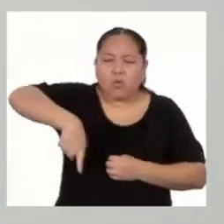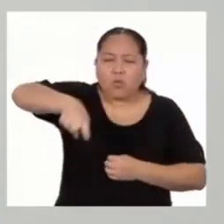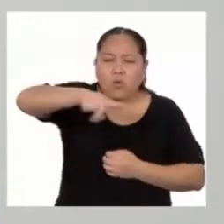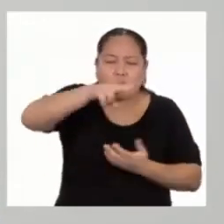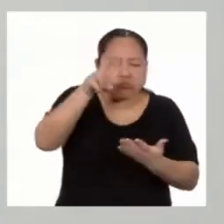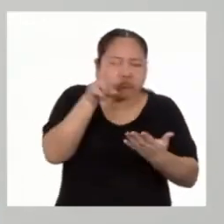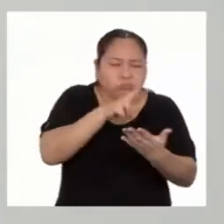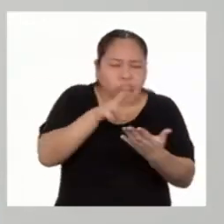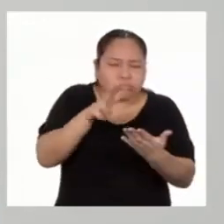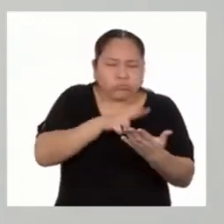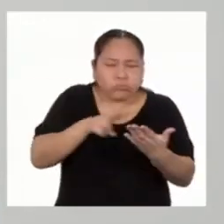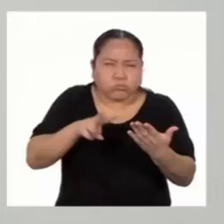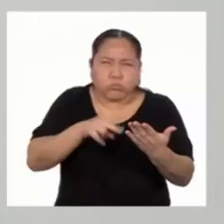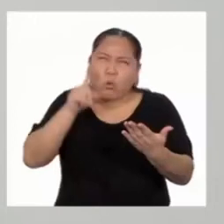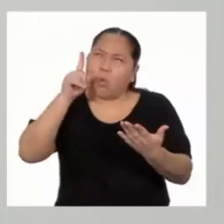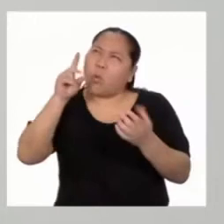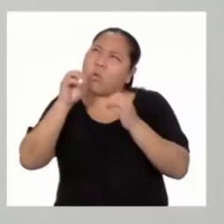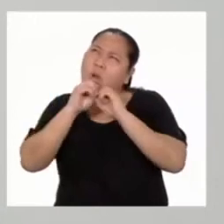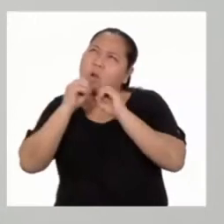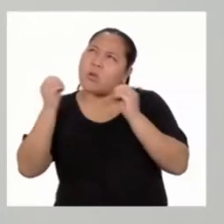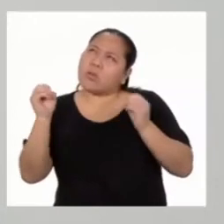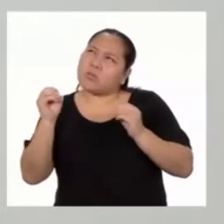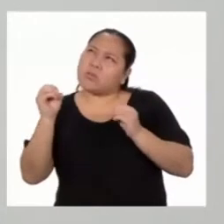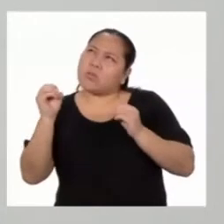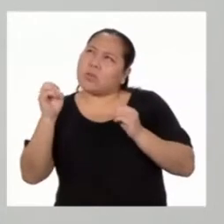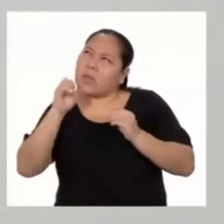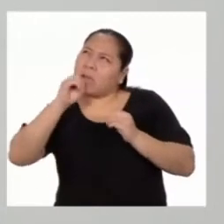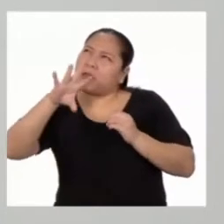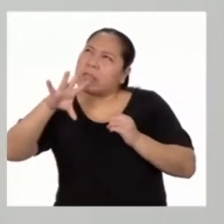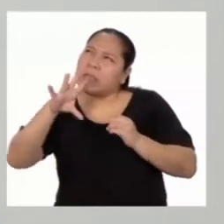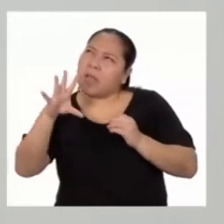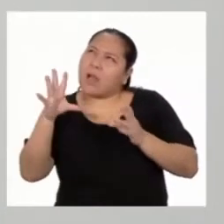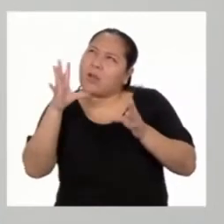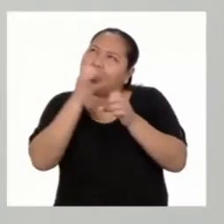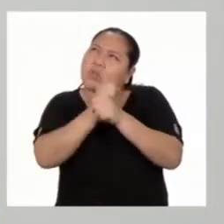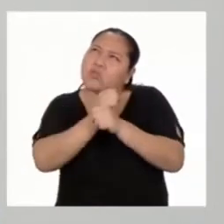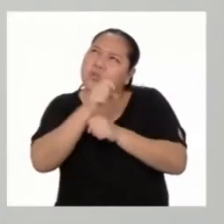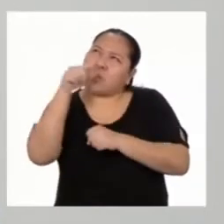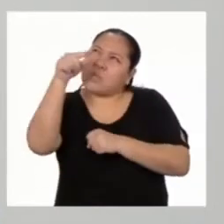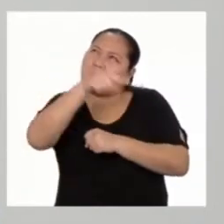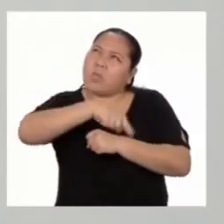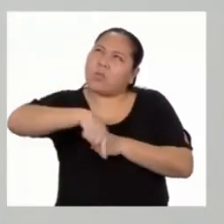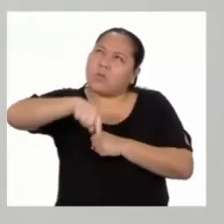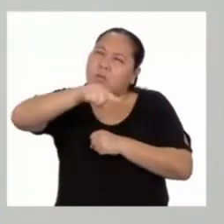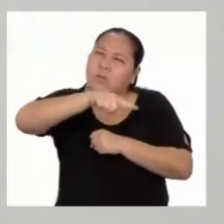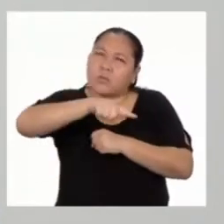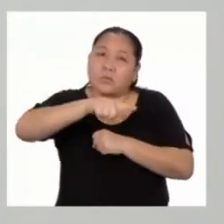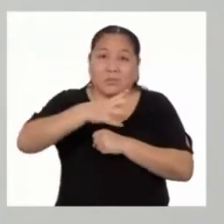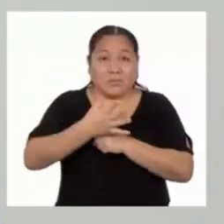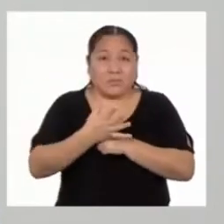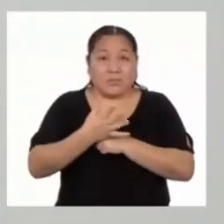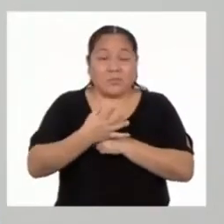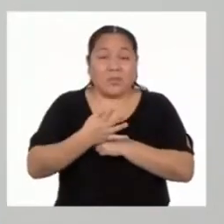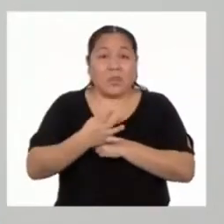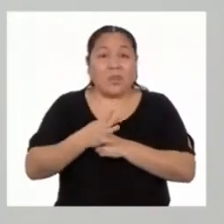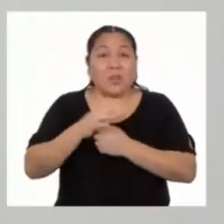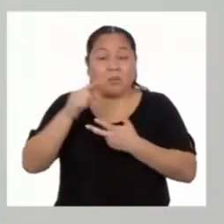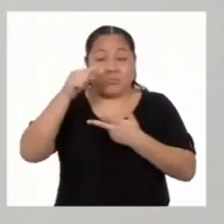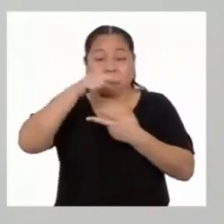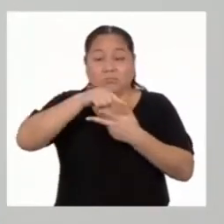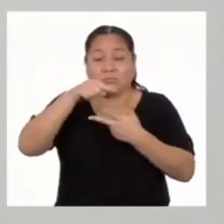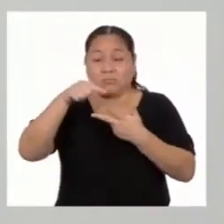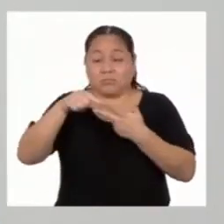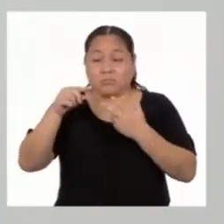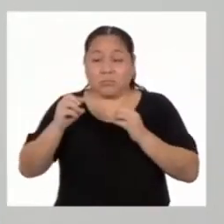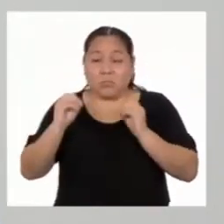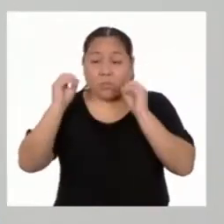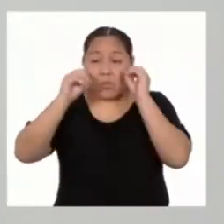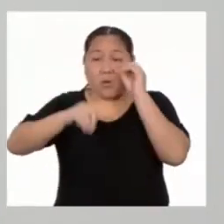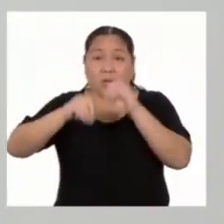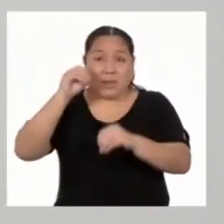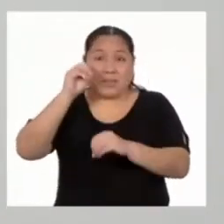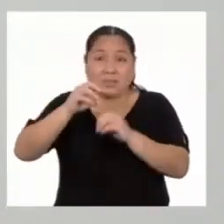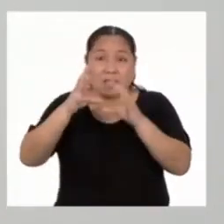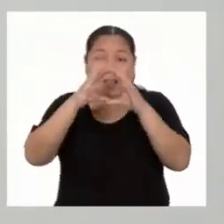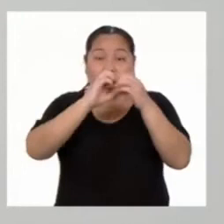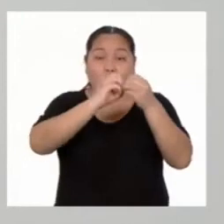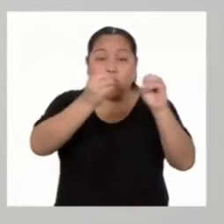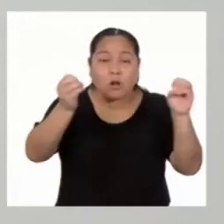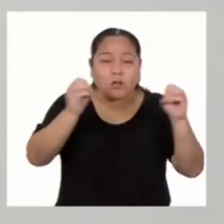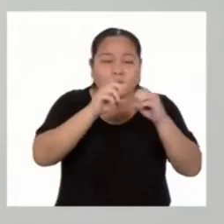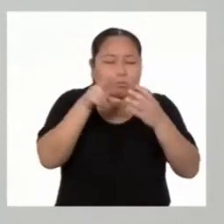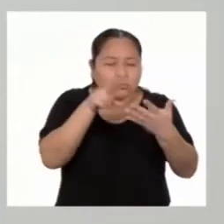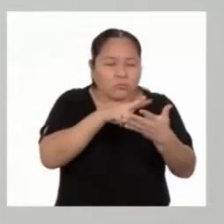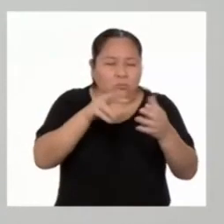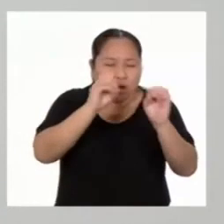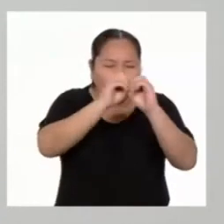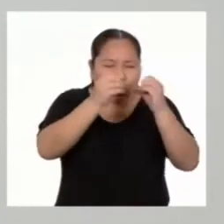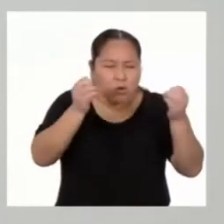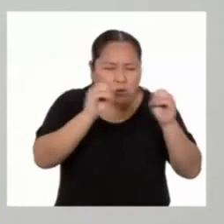hemos visto en las demás oraciones? Al poner todas esas oraciones en una